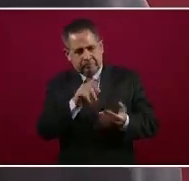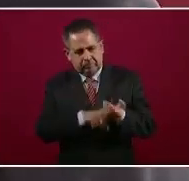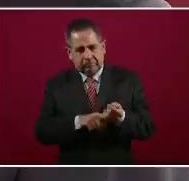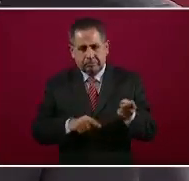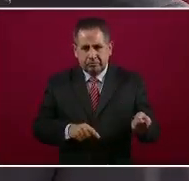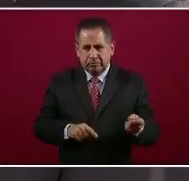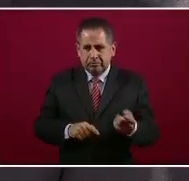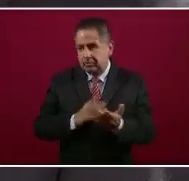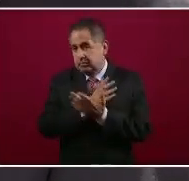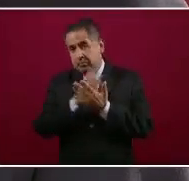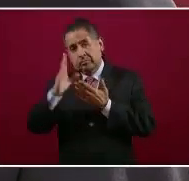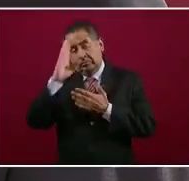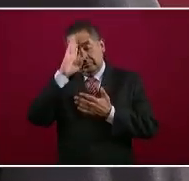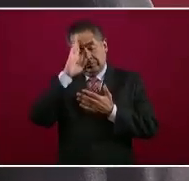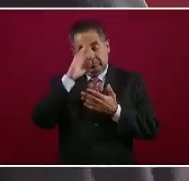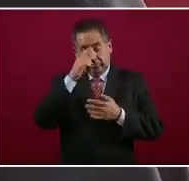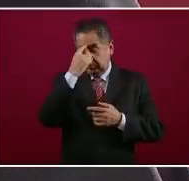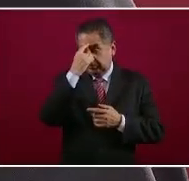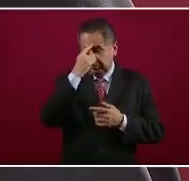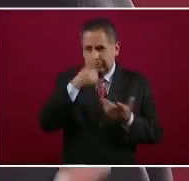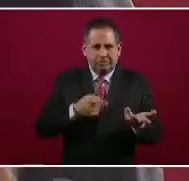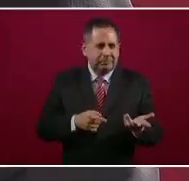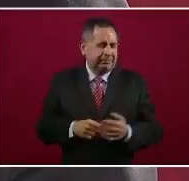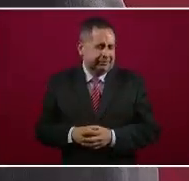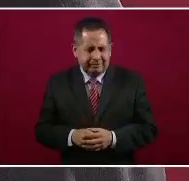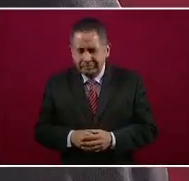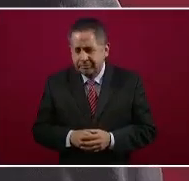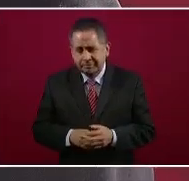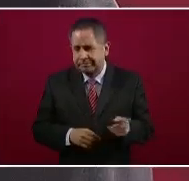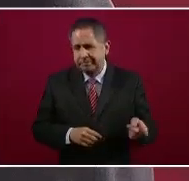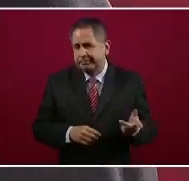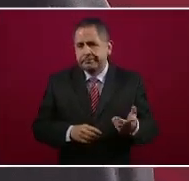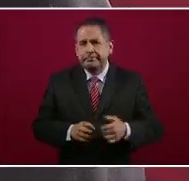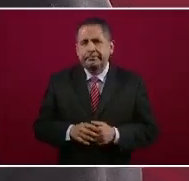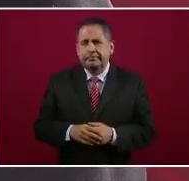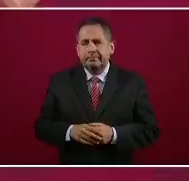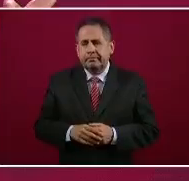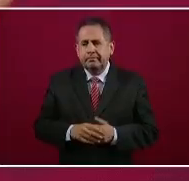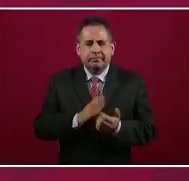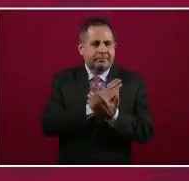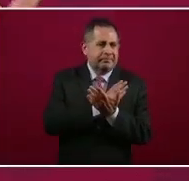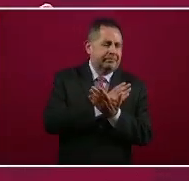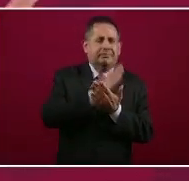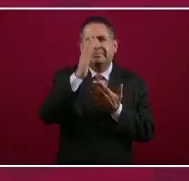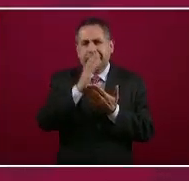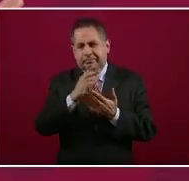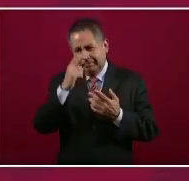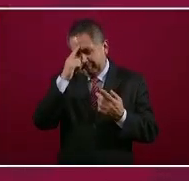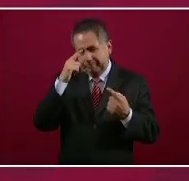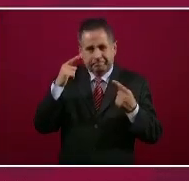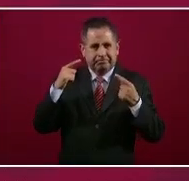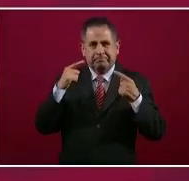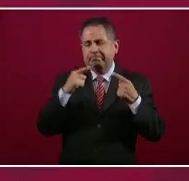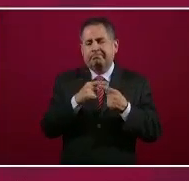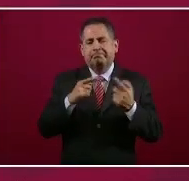en extremo es cuando los extremos se tocan